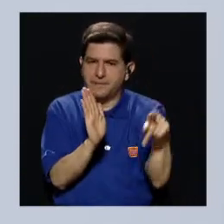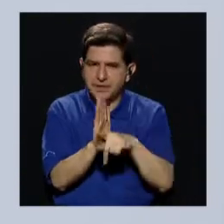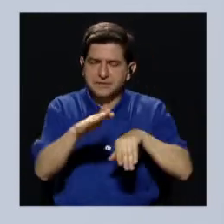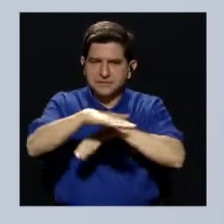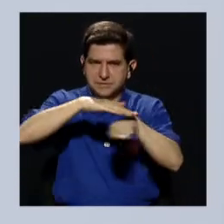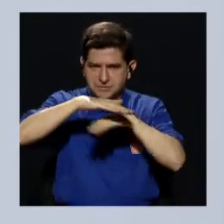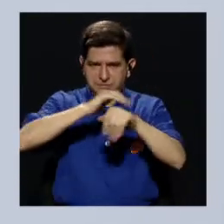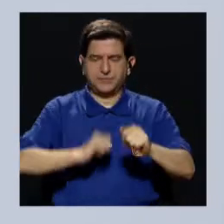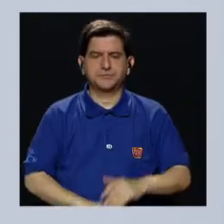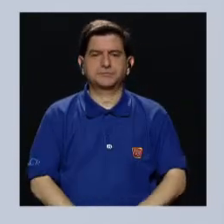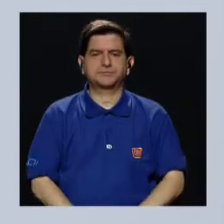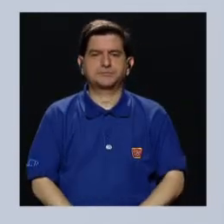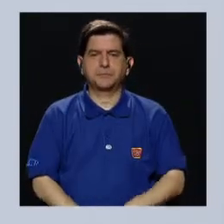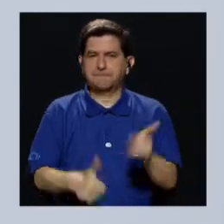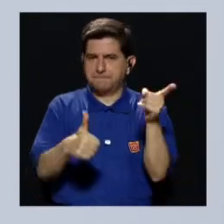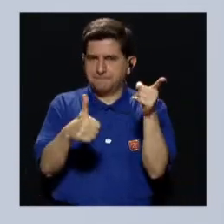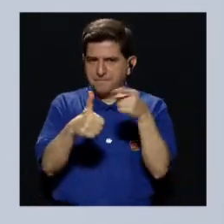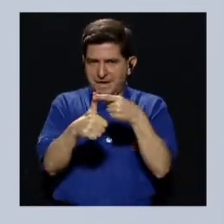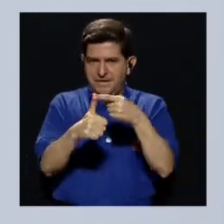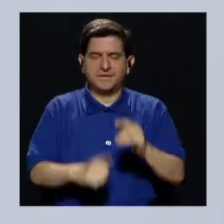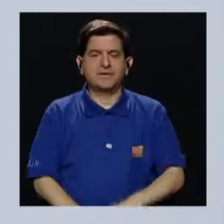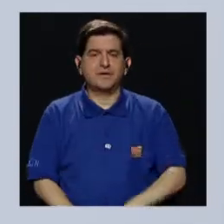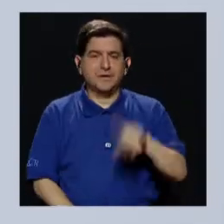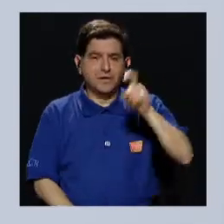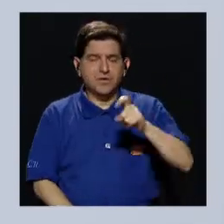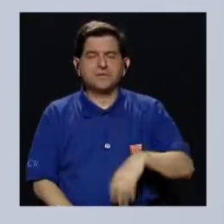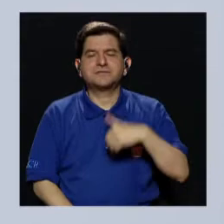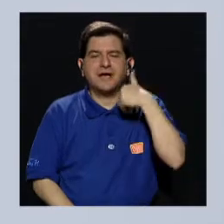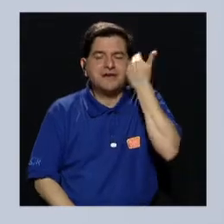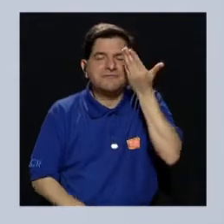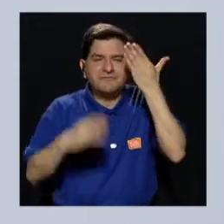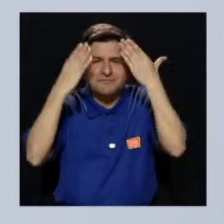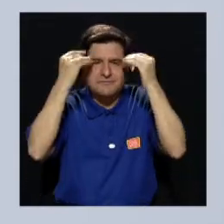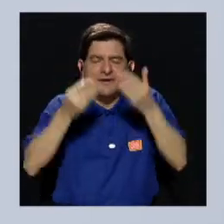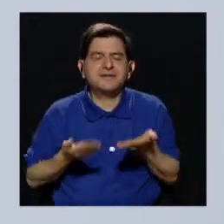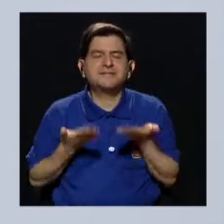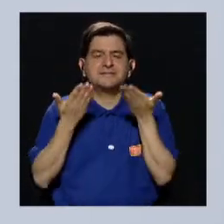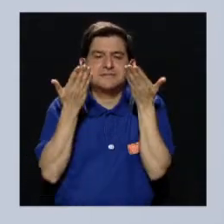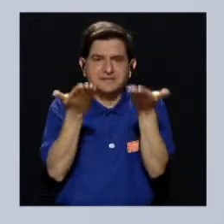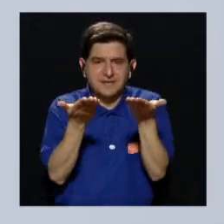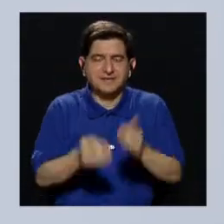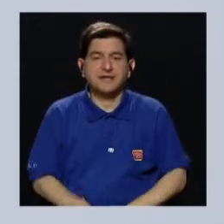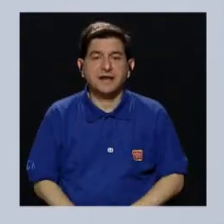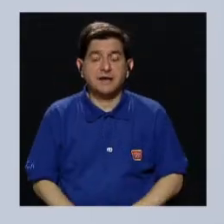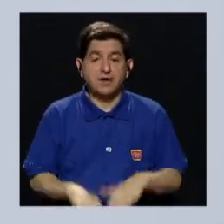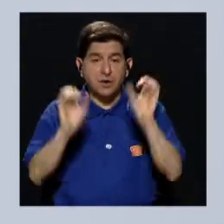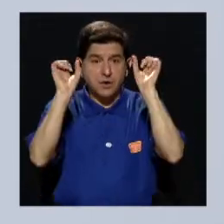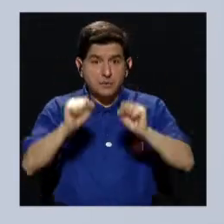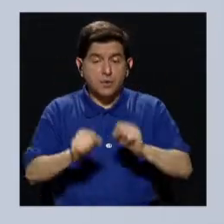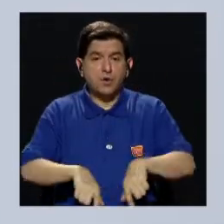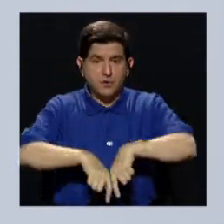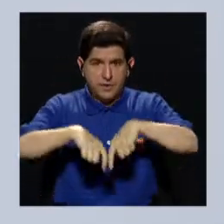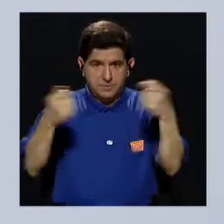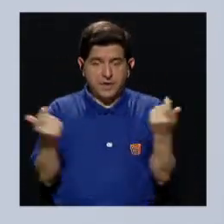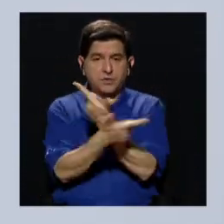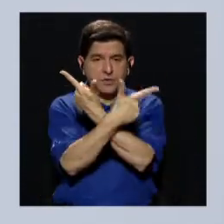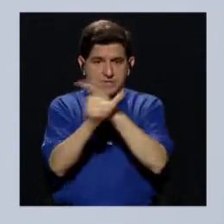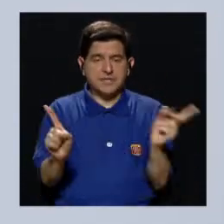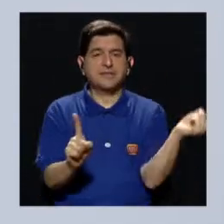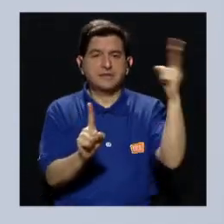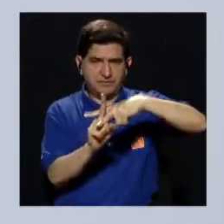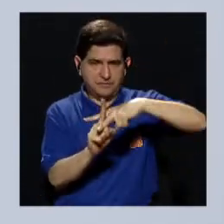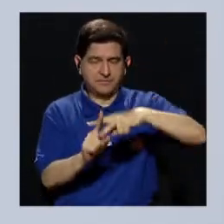principios básicos en primer lugar debe facilitar la información necesaria para el ejercicio de un periodismo